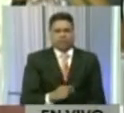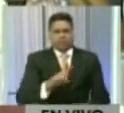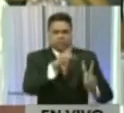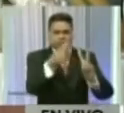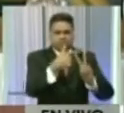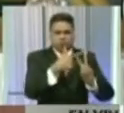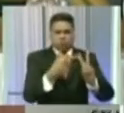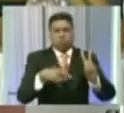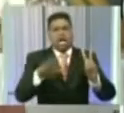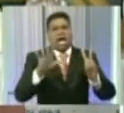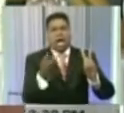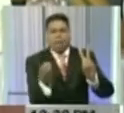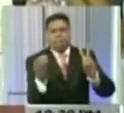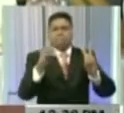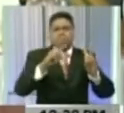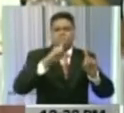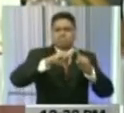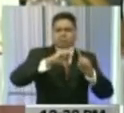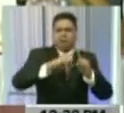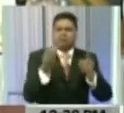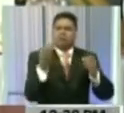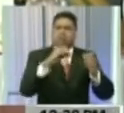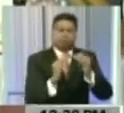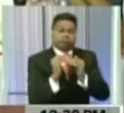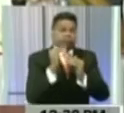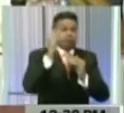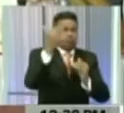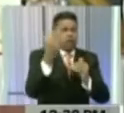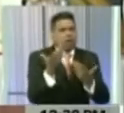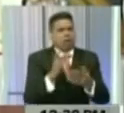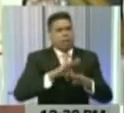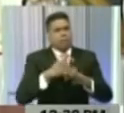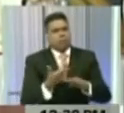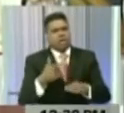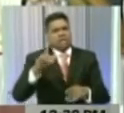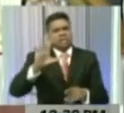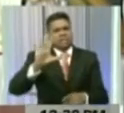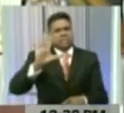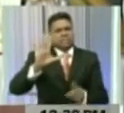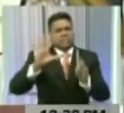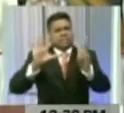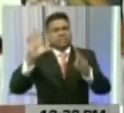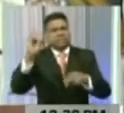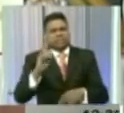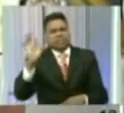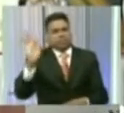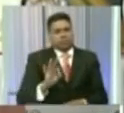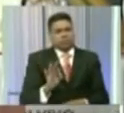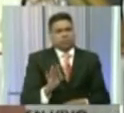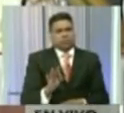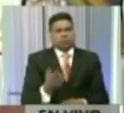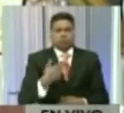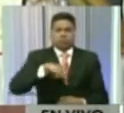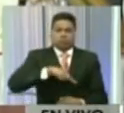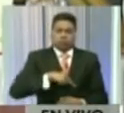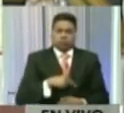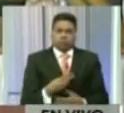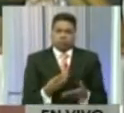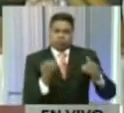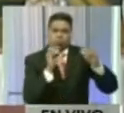consumo y que sea 30 y 70, al revés. Y nos ahorramos divisa.